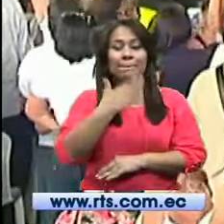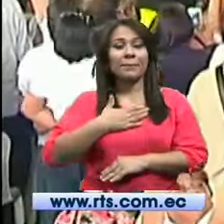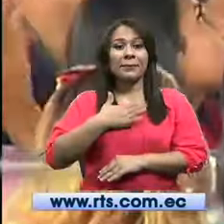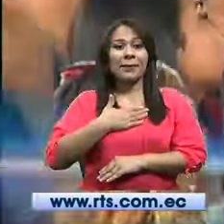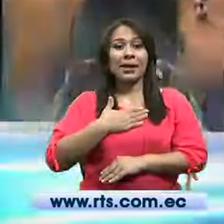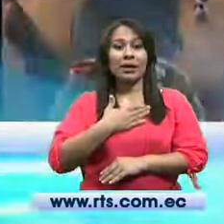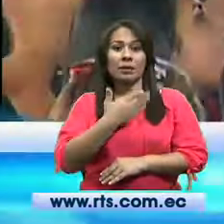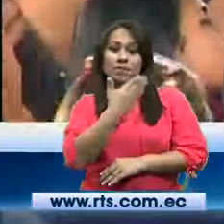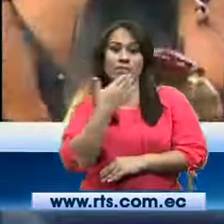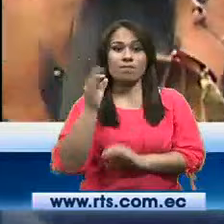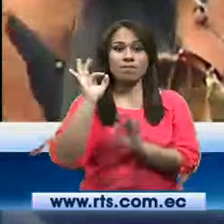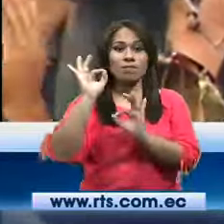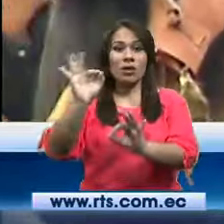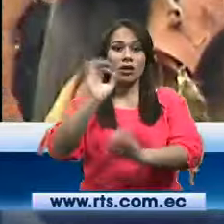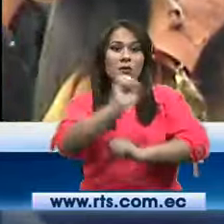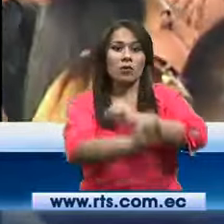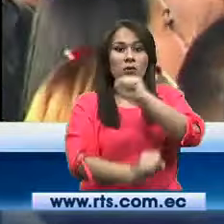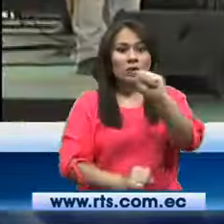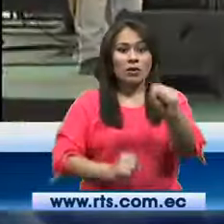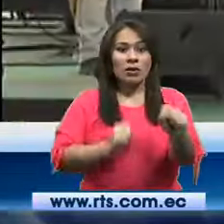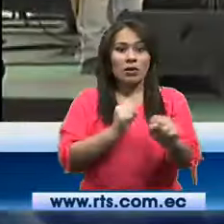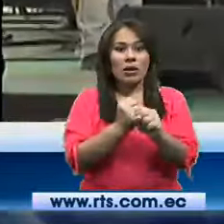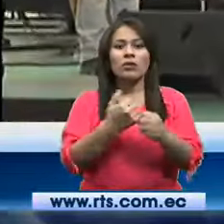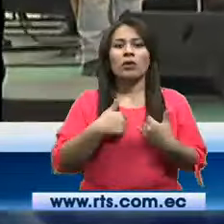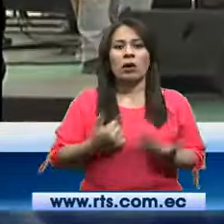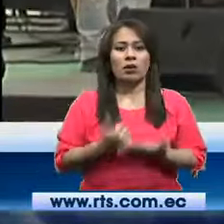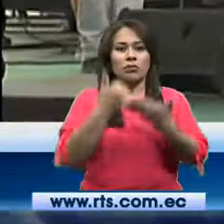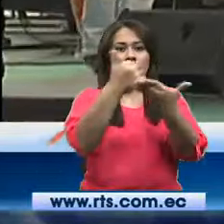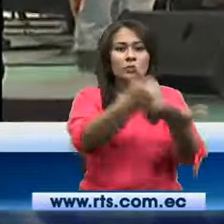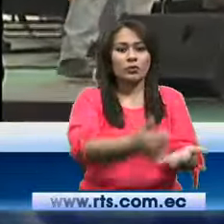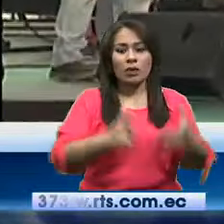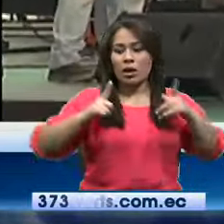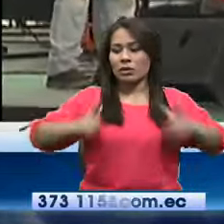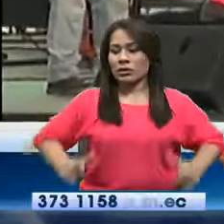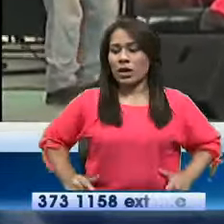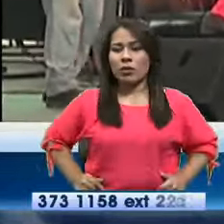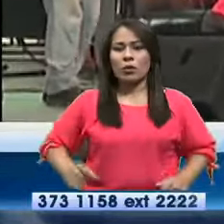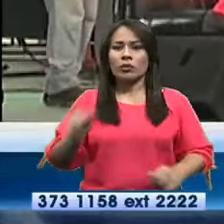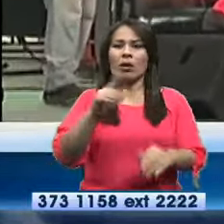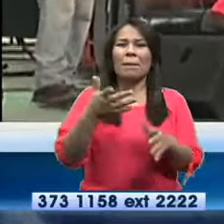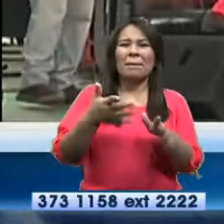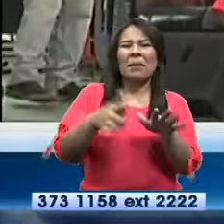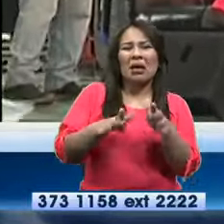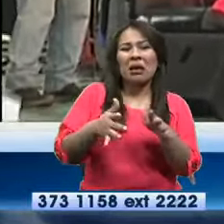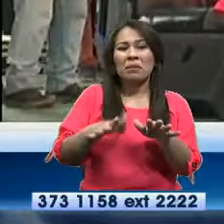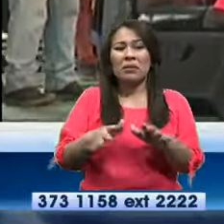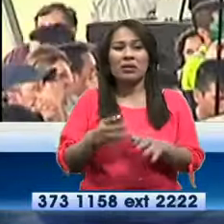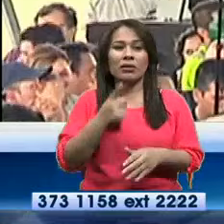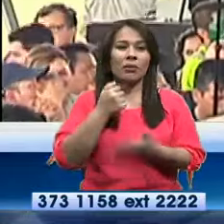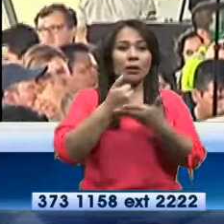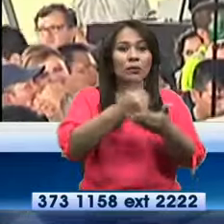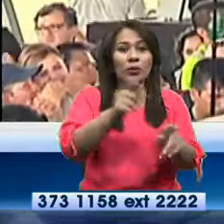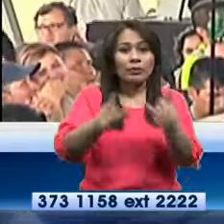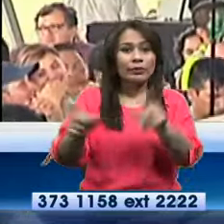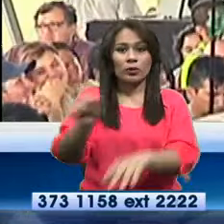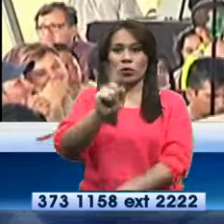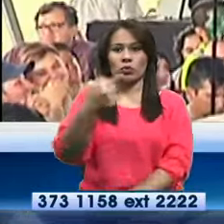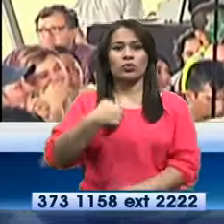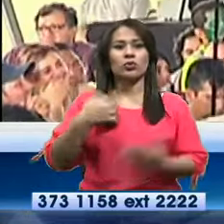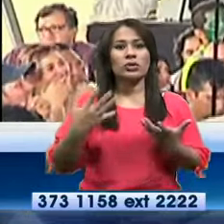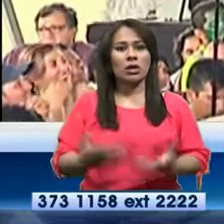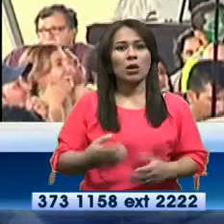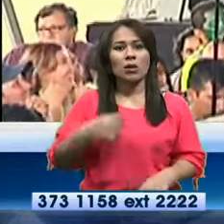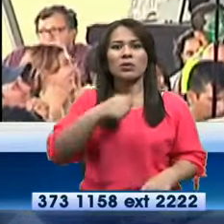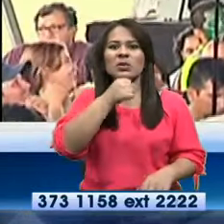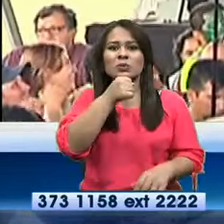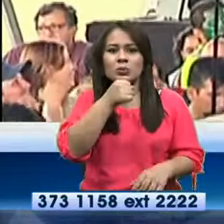la cobertura económica y de salud con el fin de que no existan intermitencias en el amparo social. Para nuestros viejecitos, para